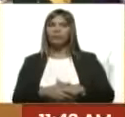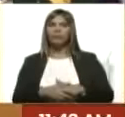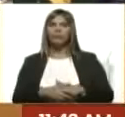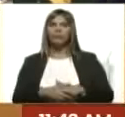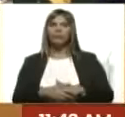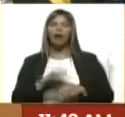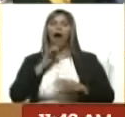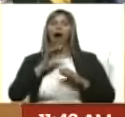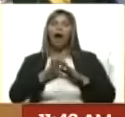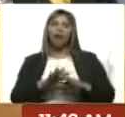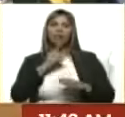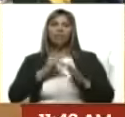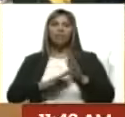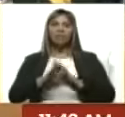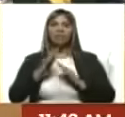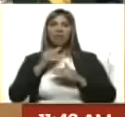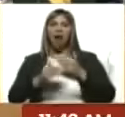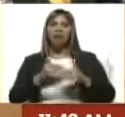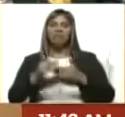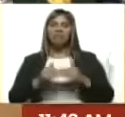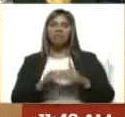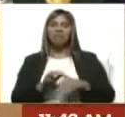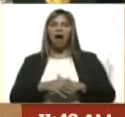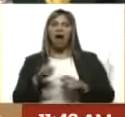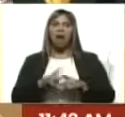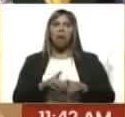vaya, ¿cómo se llama?,